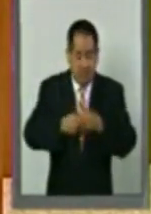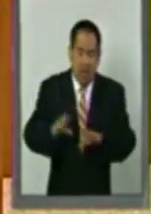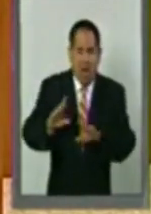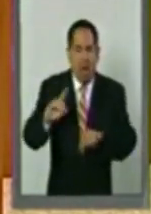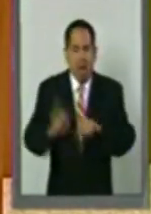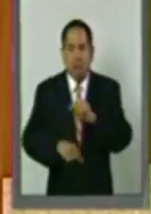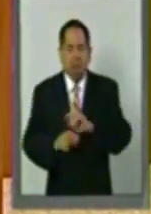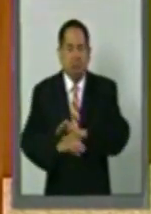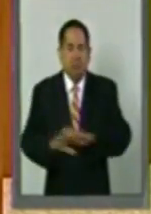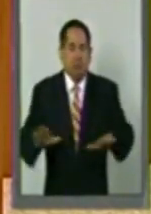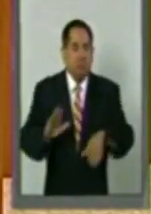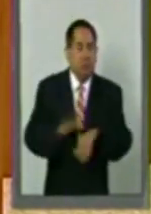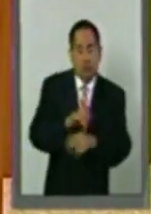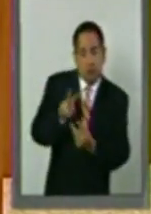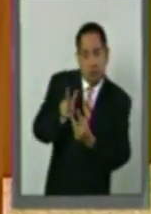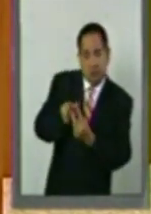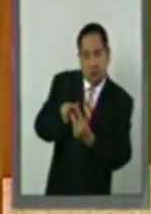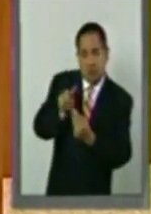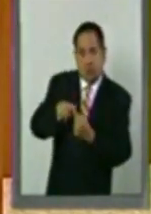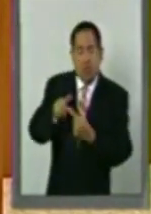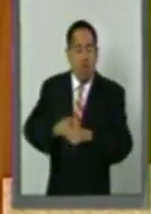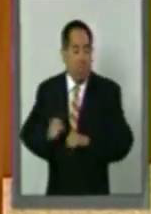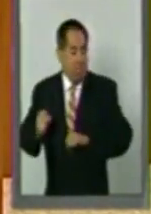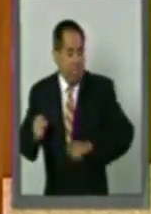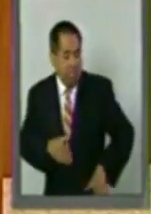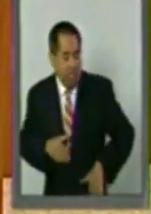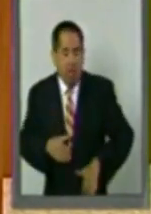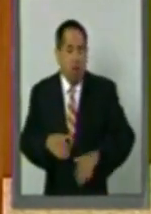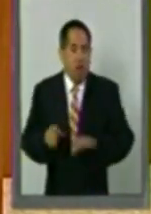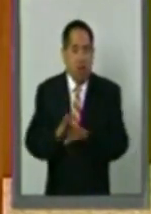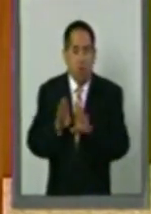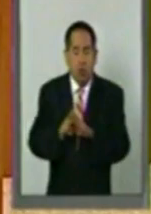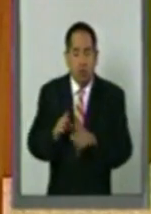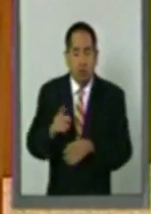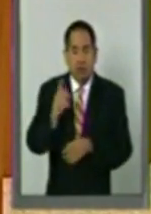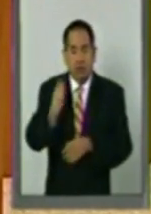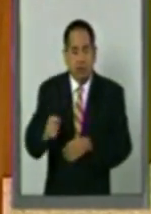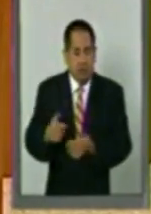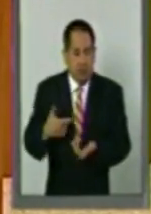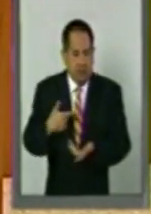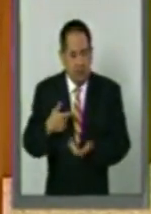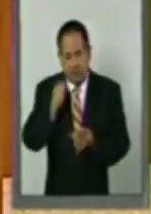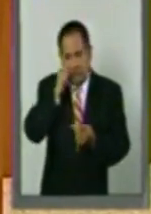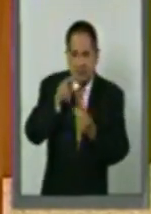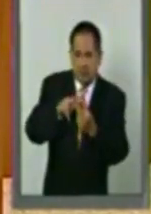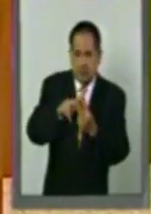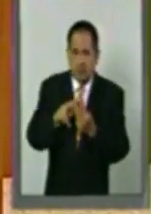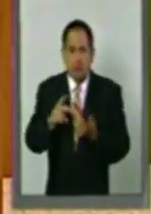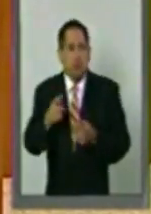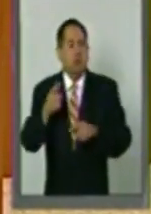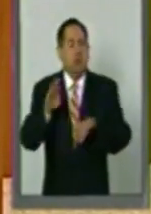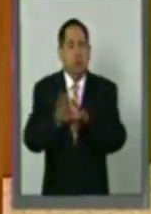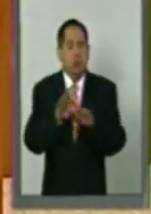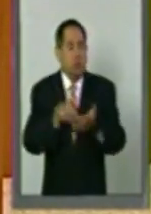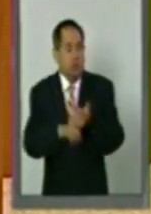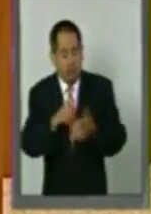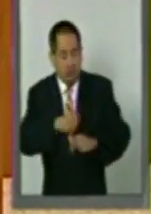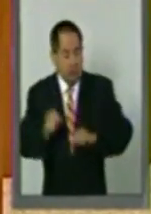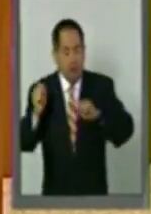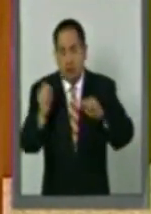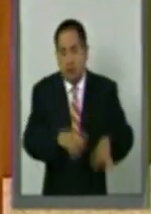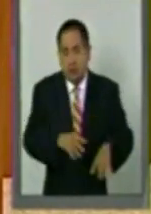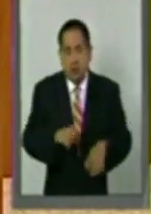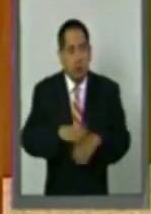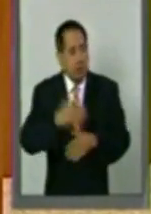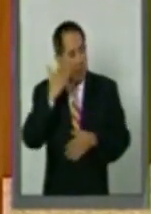porque cualquiera de los progenitores abandone a los menores, no obstante y dada la ambigüedad a la referencia de dejar abandonados